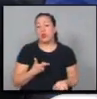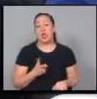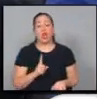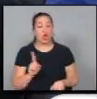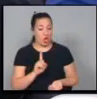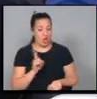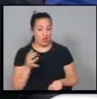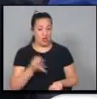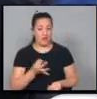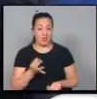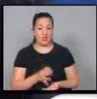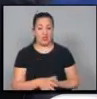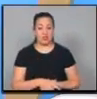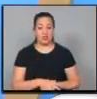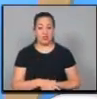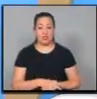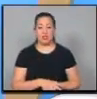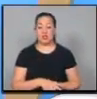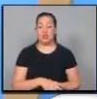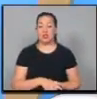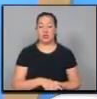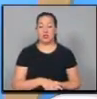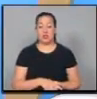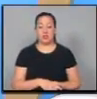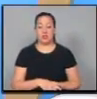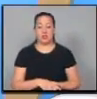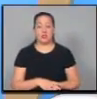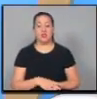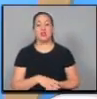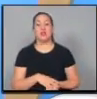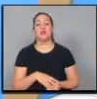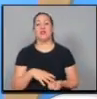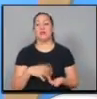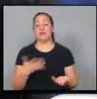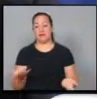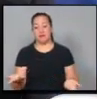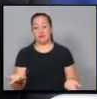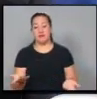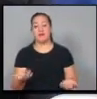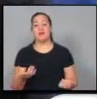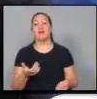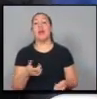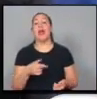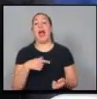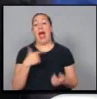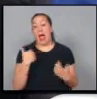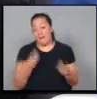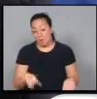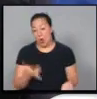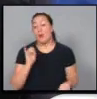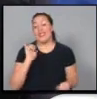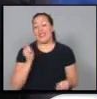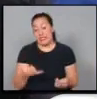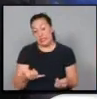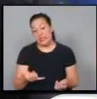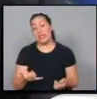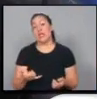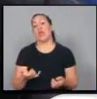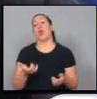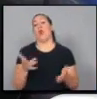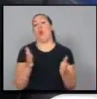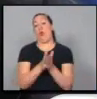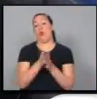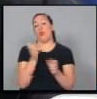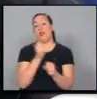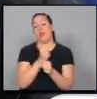No, lo que pasa es que uno siempre piensa mal. ¿Les conviene? Además, ¿les conviene? Claro. Ponemos arriba. Sí. Vamos, ¿les conviene? Sí. Sí. Comparte una obra de